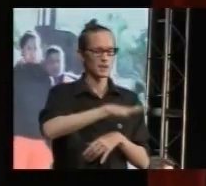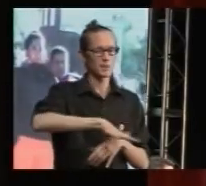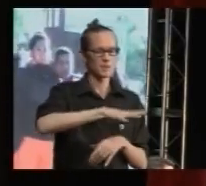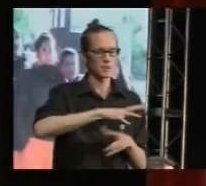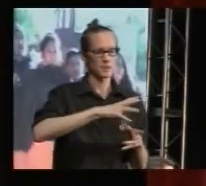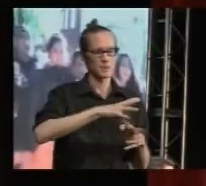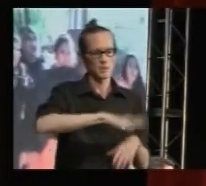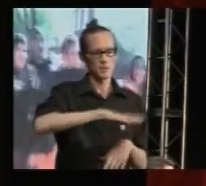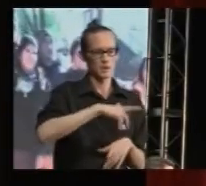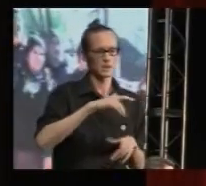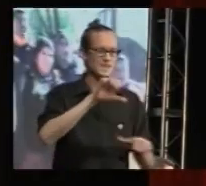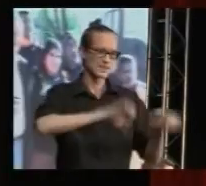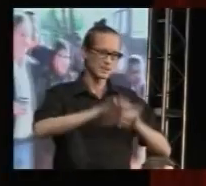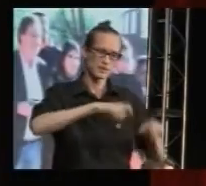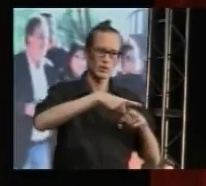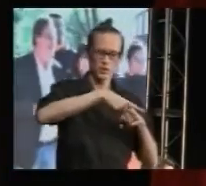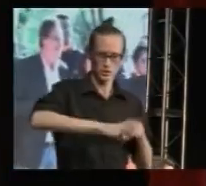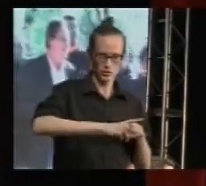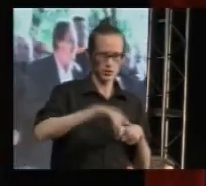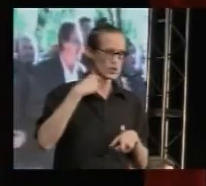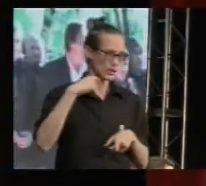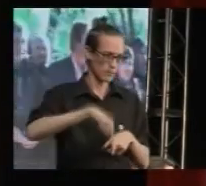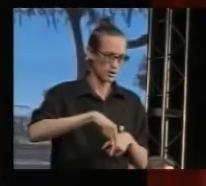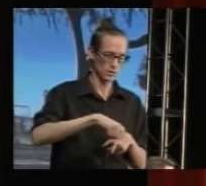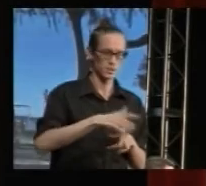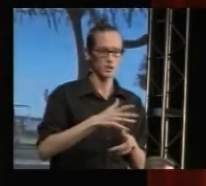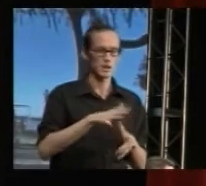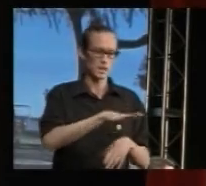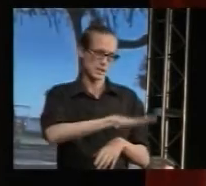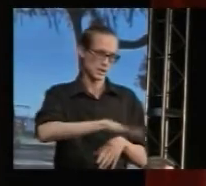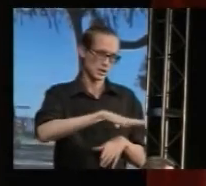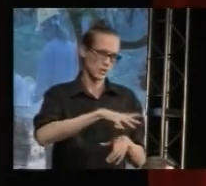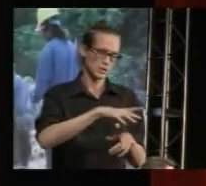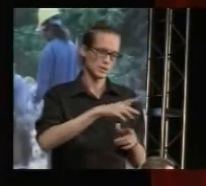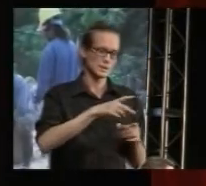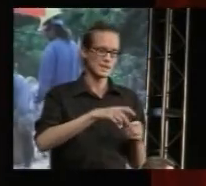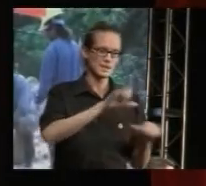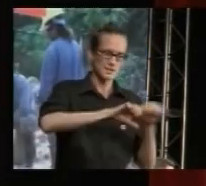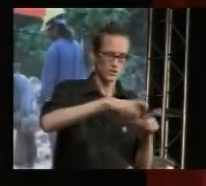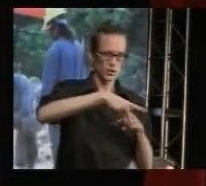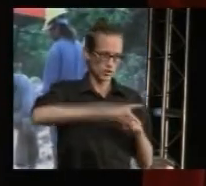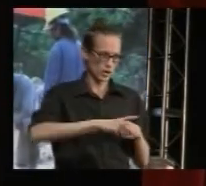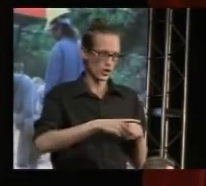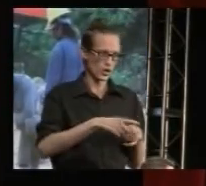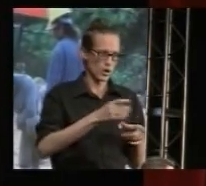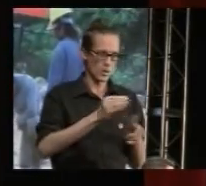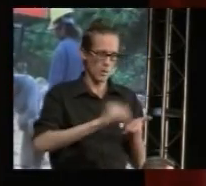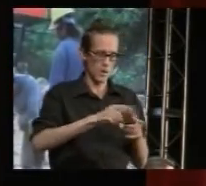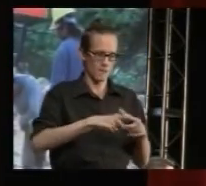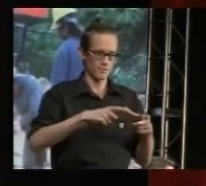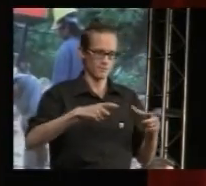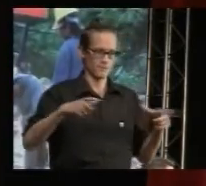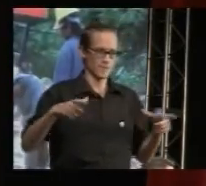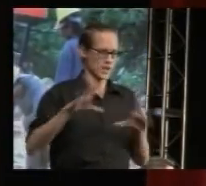científico-tecnológico de la ciudad de Paraná. Los sectores científico-tecnológicos cada vez ganan más espacio en la